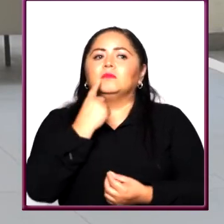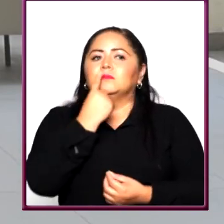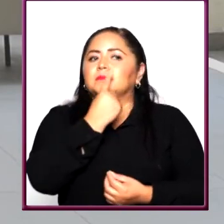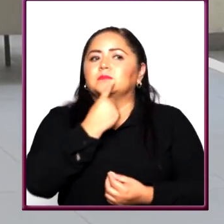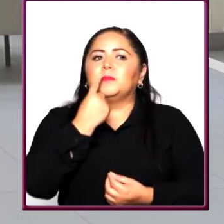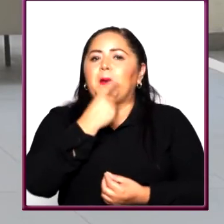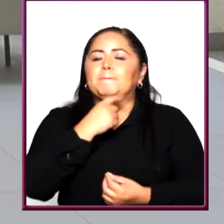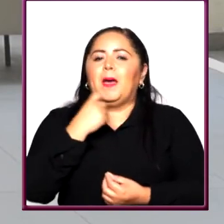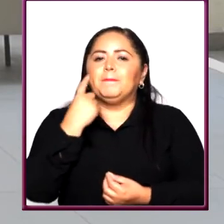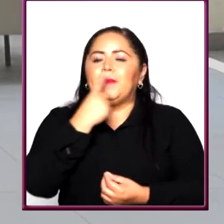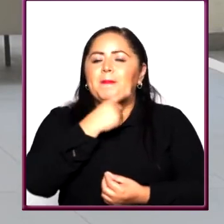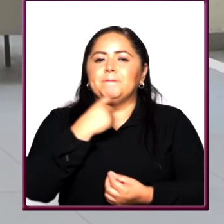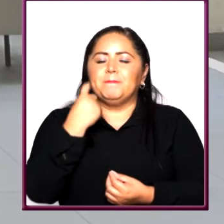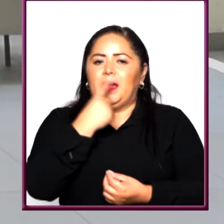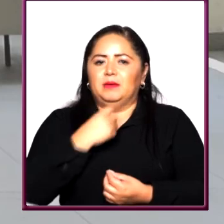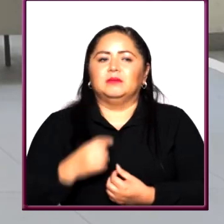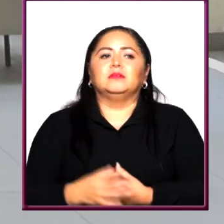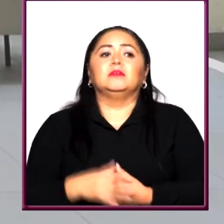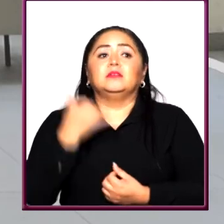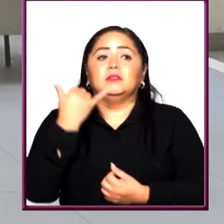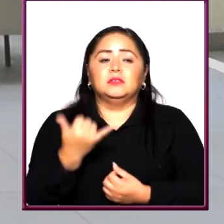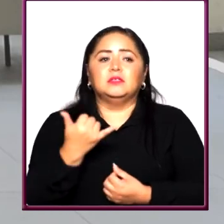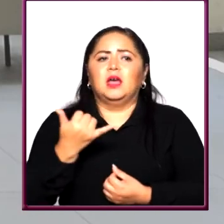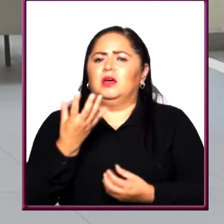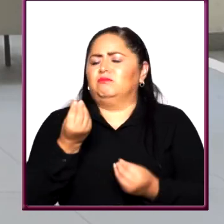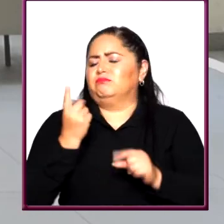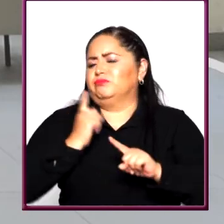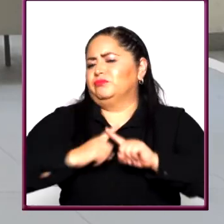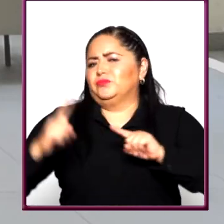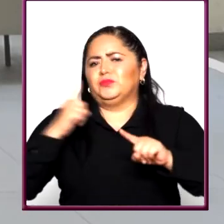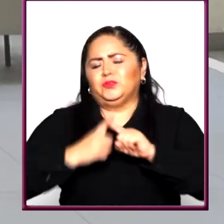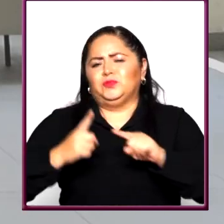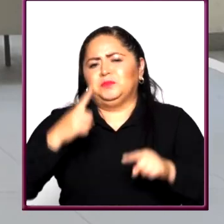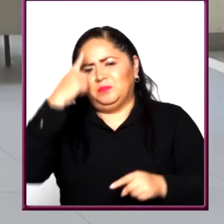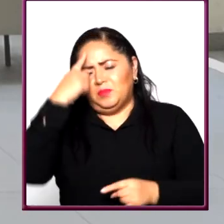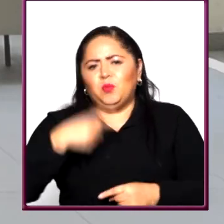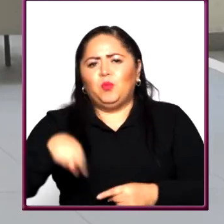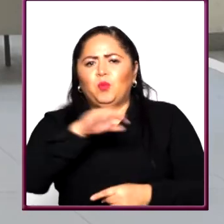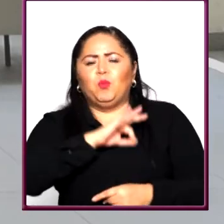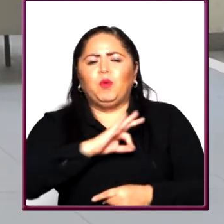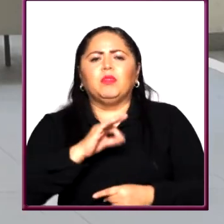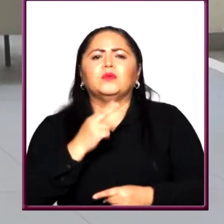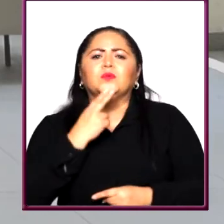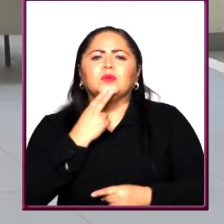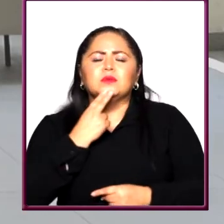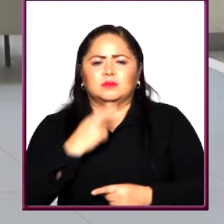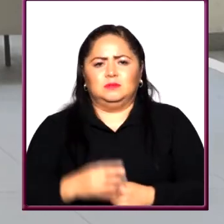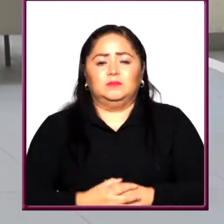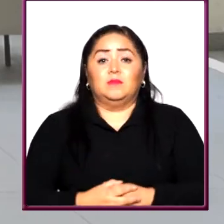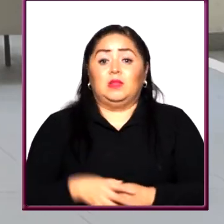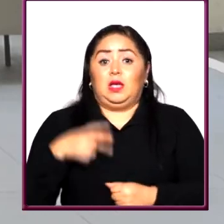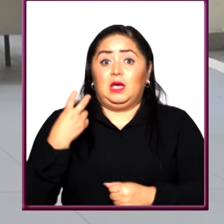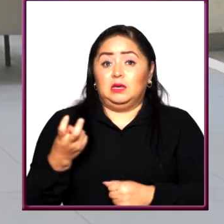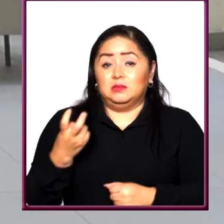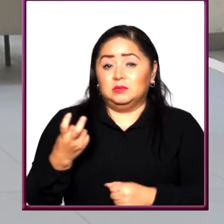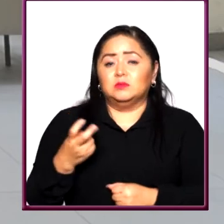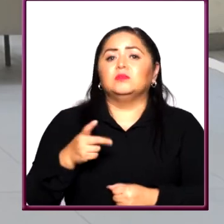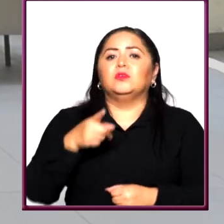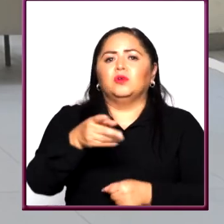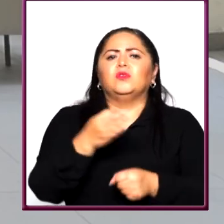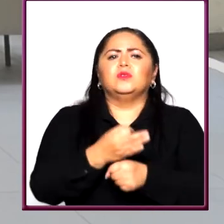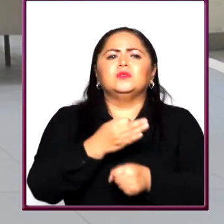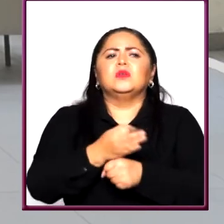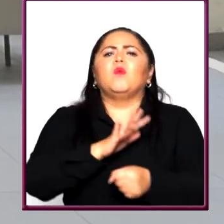con los labios, y hay una infinidad de percusiones que podemos utilizar. En esta